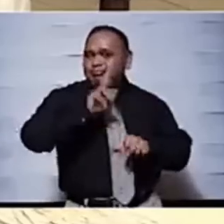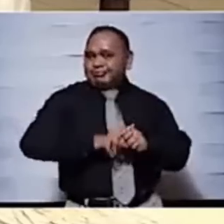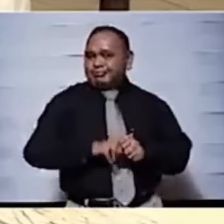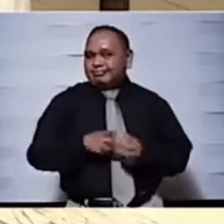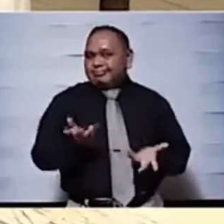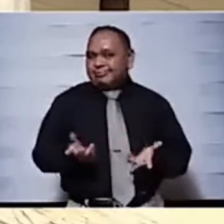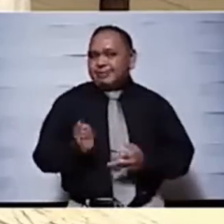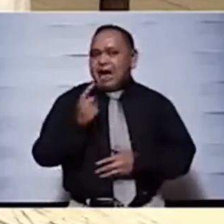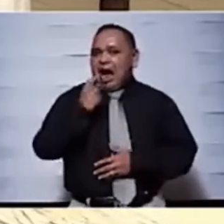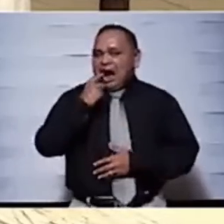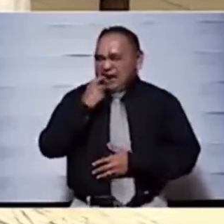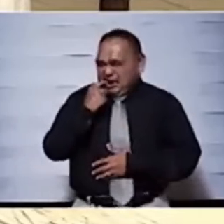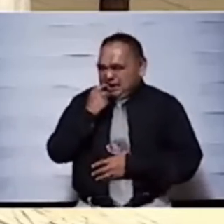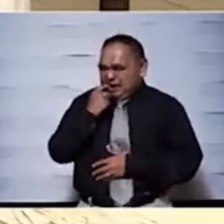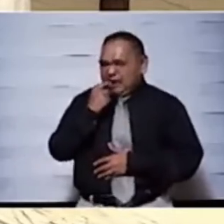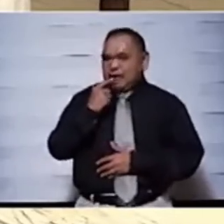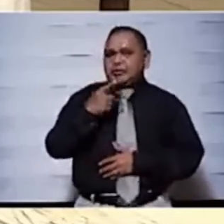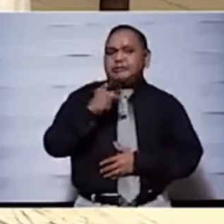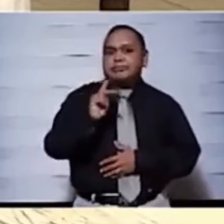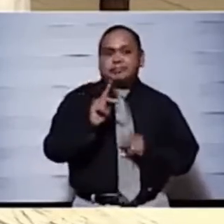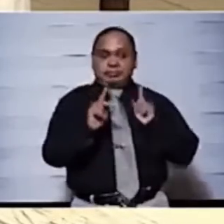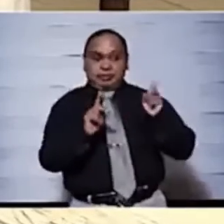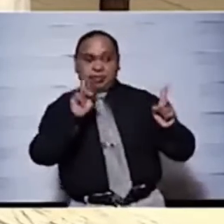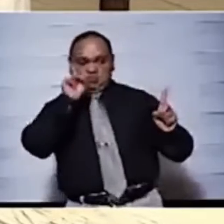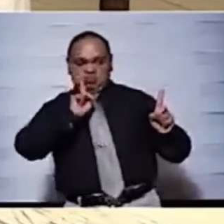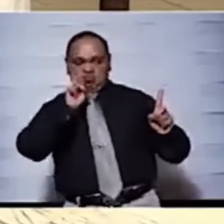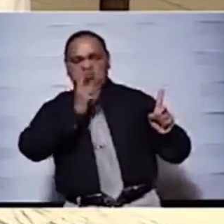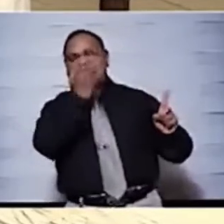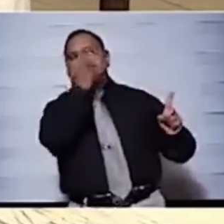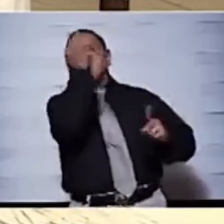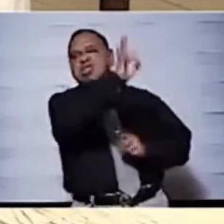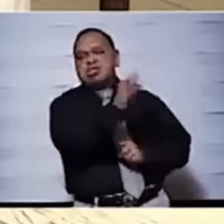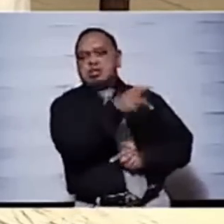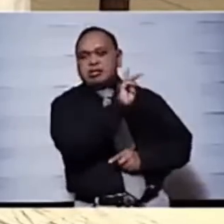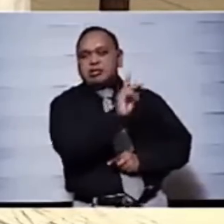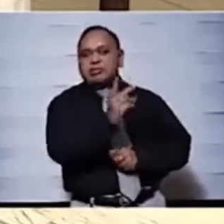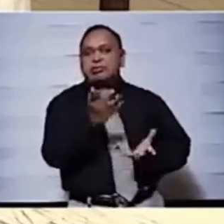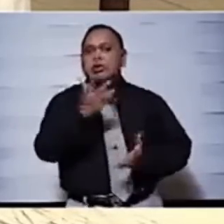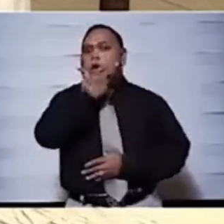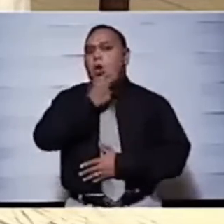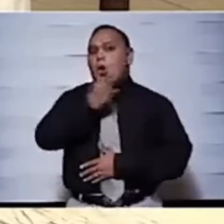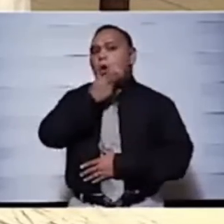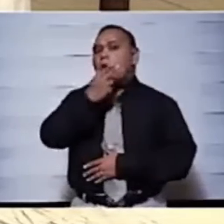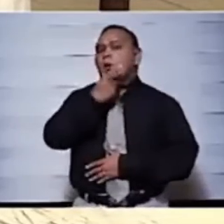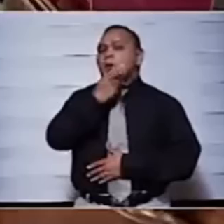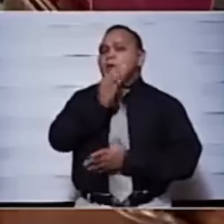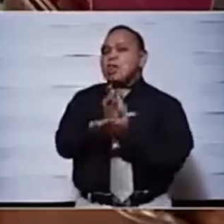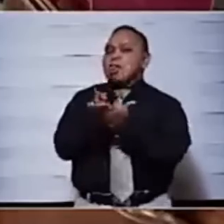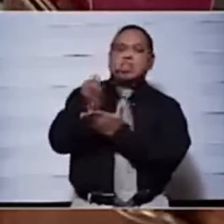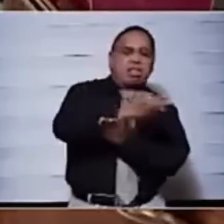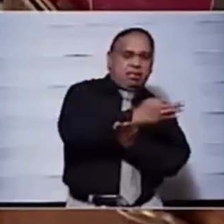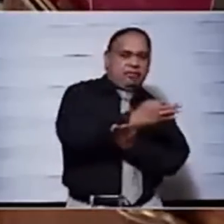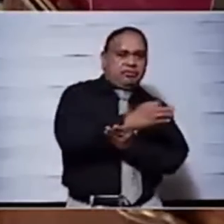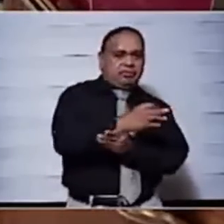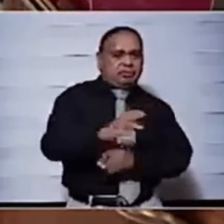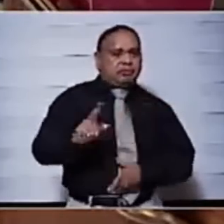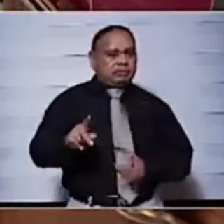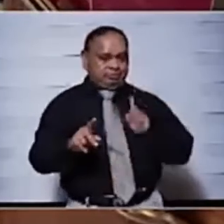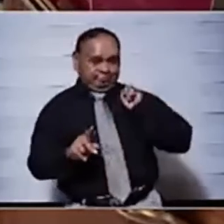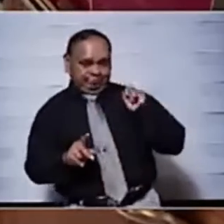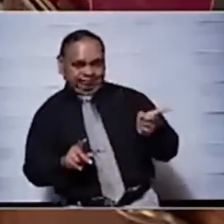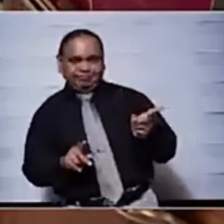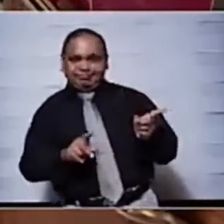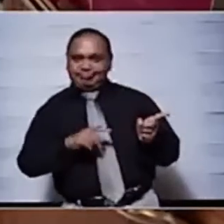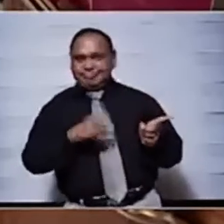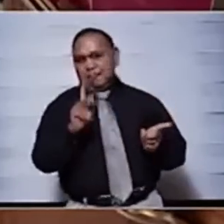celoso acusando a su mujer de que lo traiciona. Es el hombre infiel que acusa a su mujer de que lo traiciona. Eso es